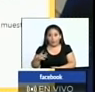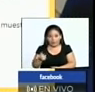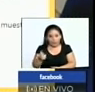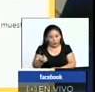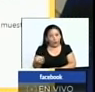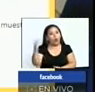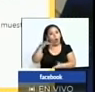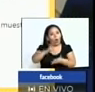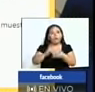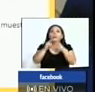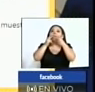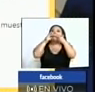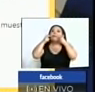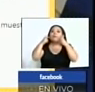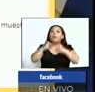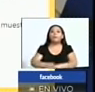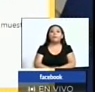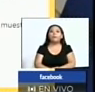nuevas muestras.